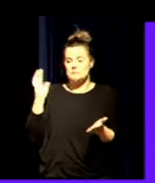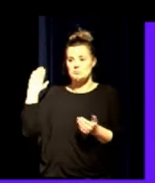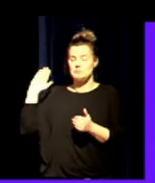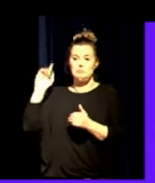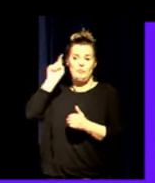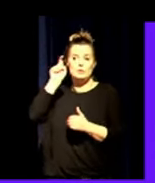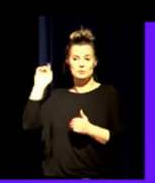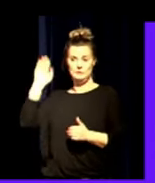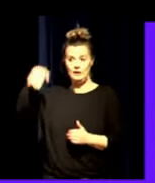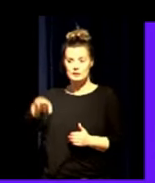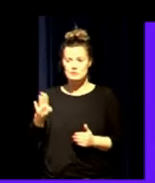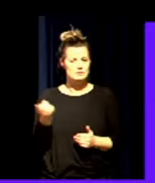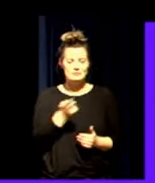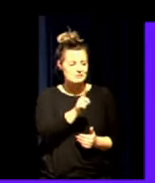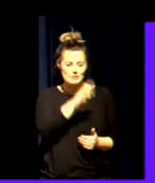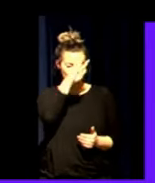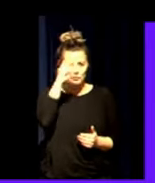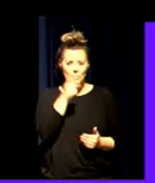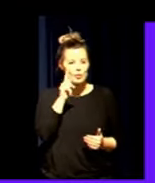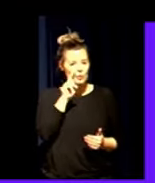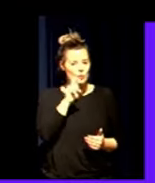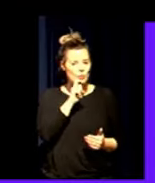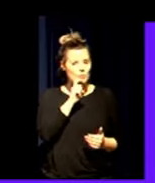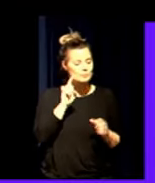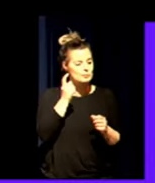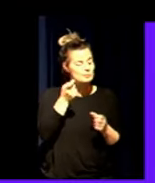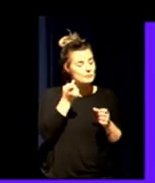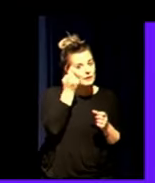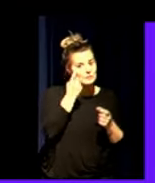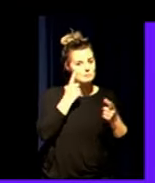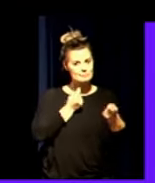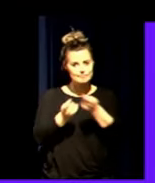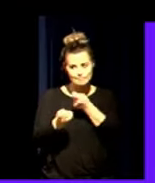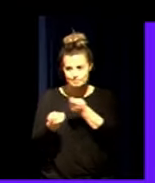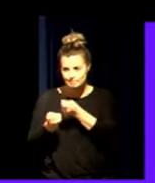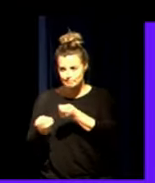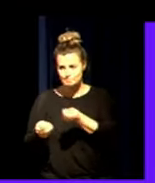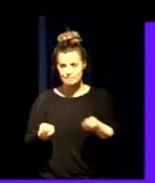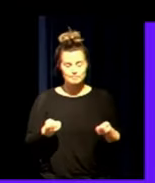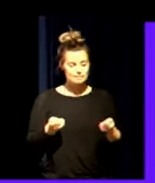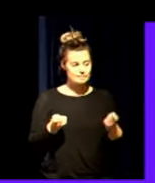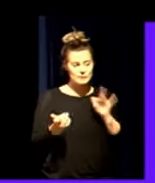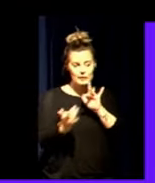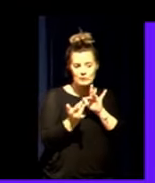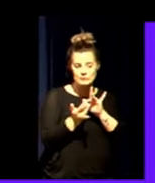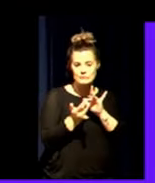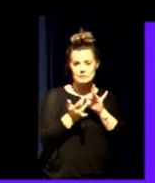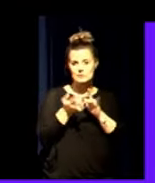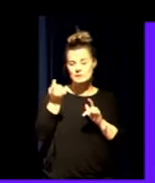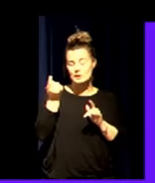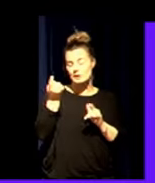nunca se les ha olvidado manejar grupos, trabajar con los chavales. Y al cabo de 2 años, a mí me